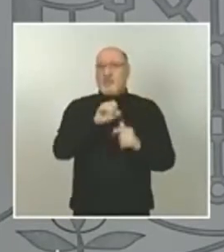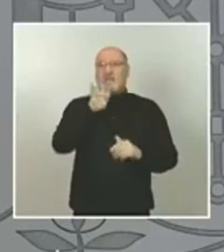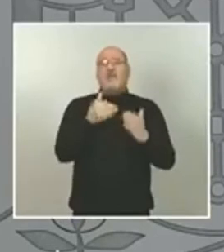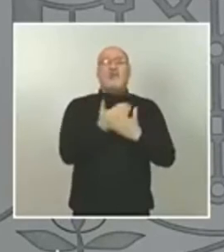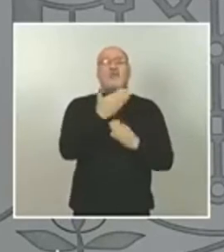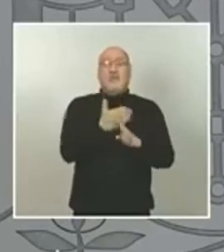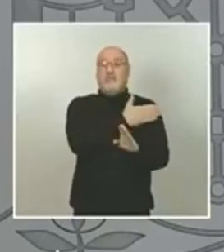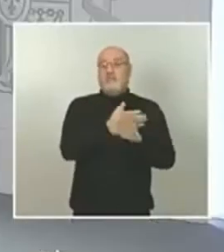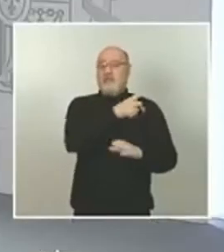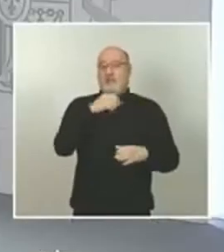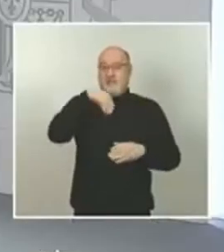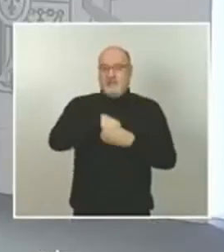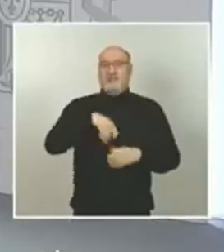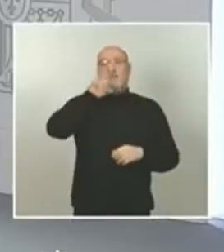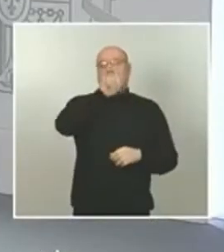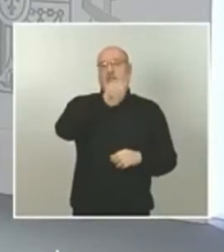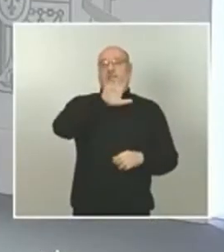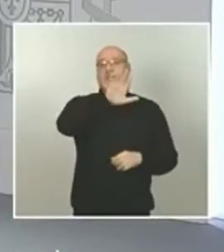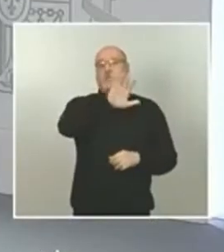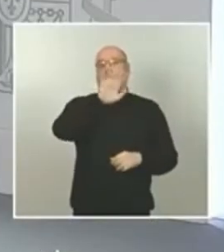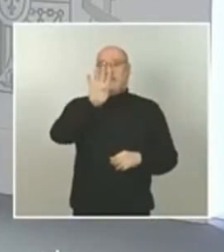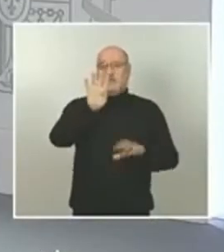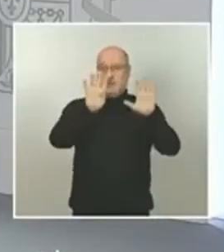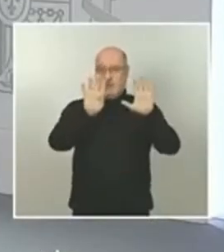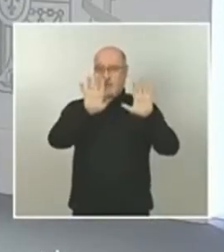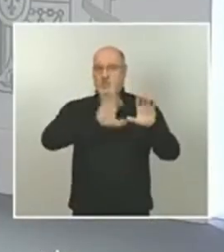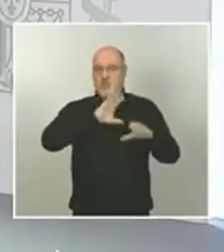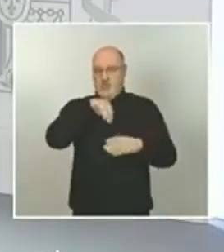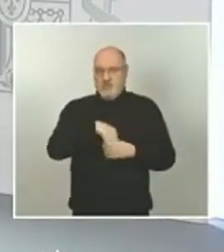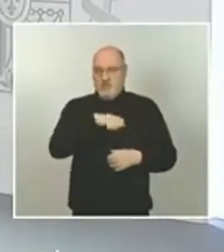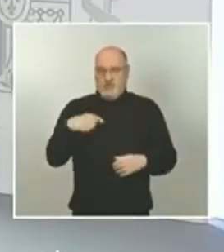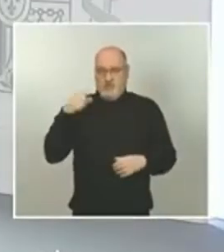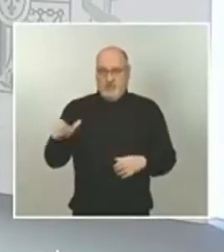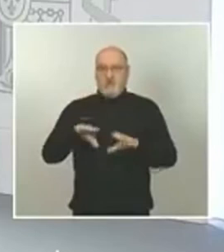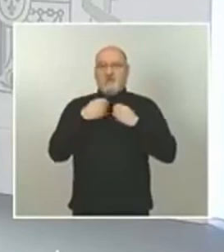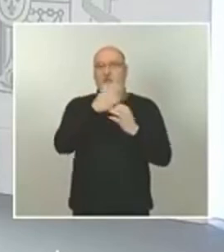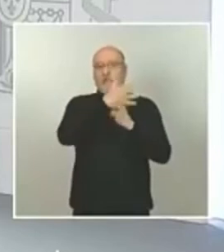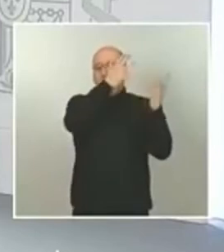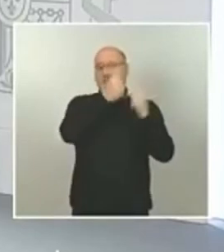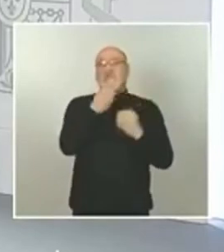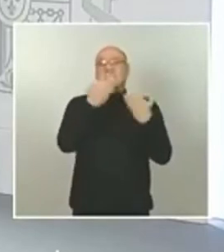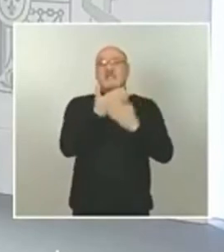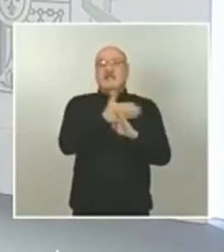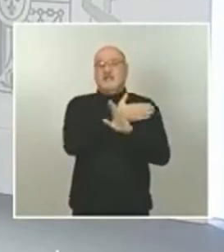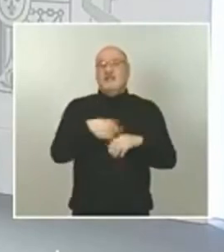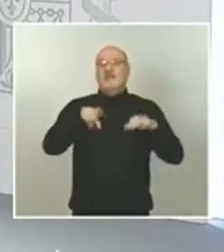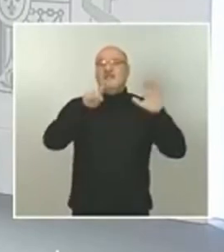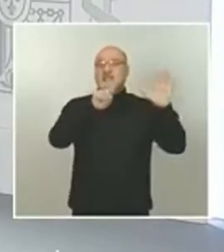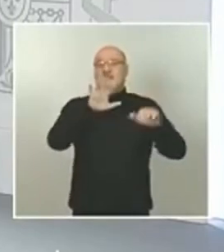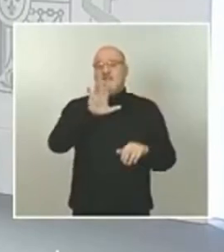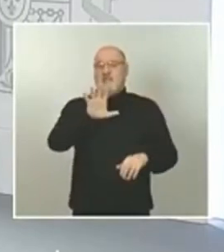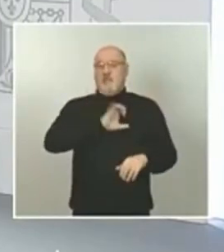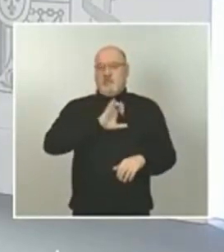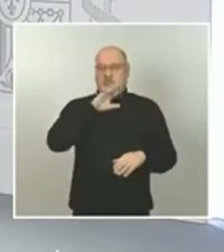se sitúa en 159 casos y en el caso de la incidencia acumulada a 7 días en 65 casos.